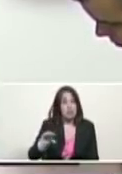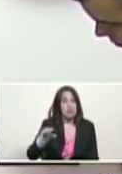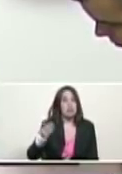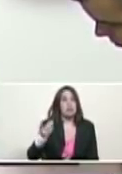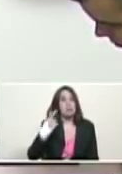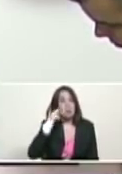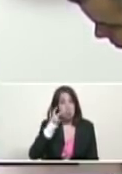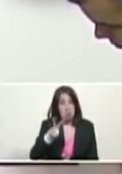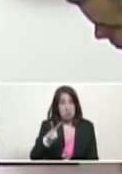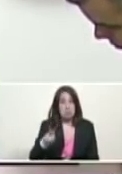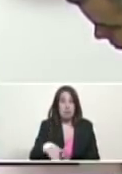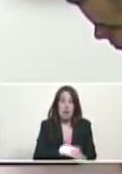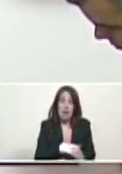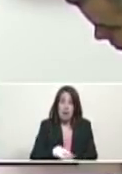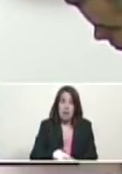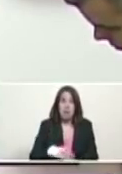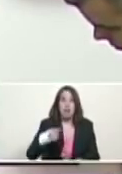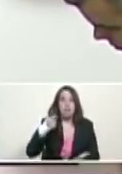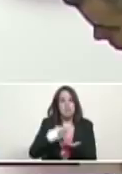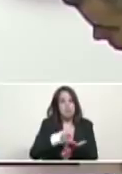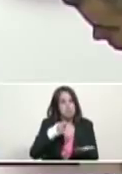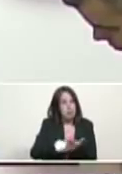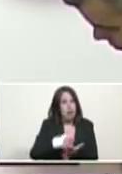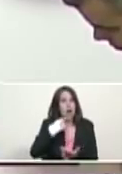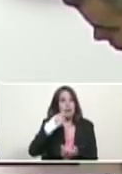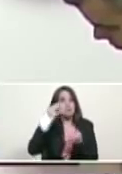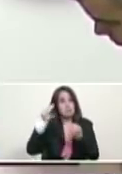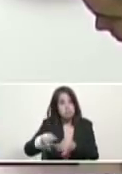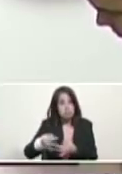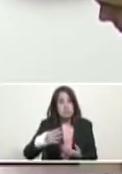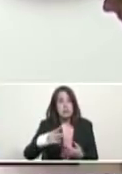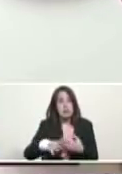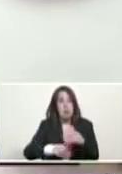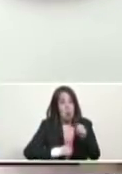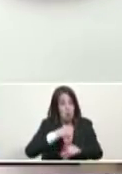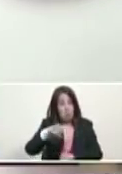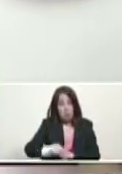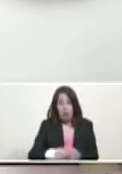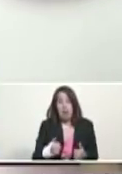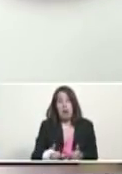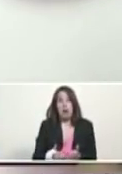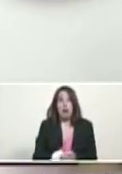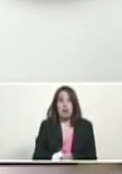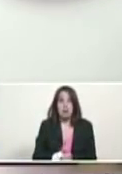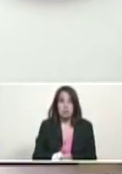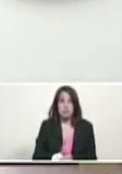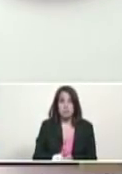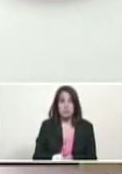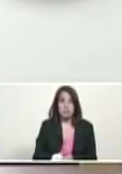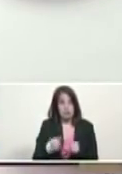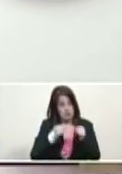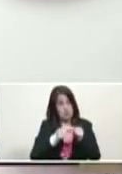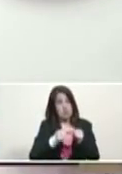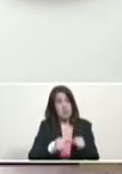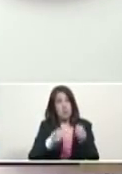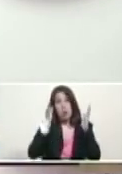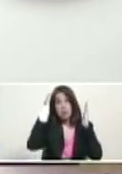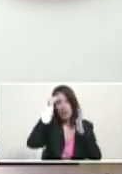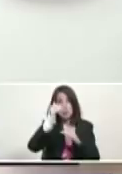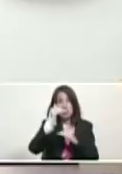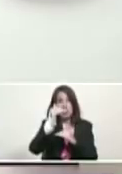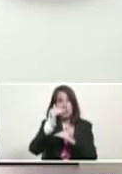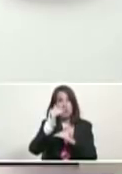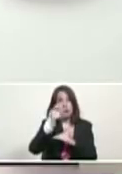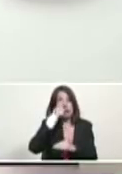Que pongan los precios reales y la gente tenga acceso a sus productos, ¿vale? ¿Ves? Sigamos atendiendo todo el tema del agua, la